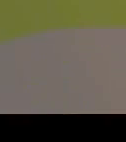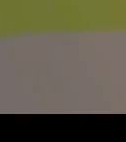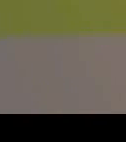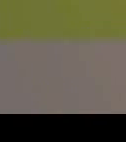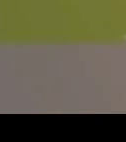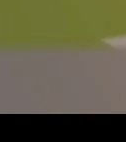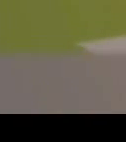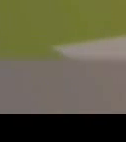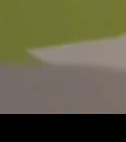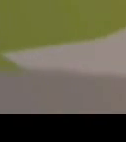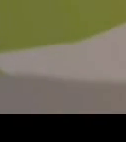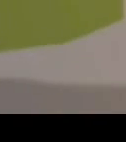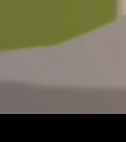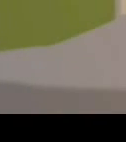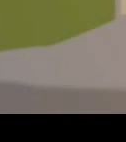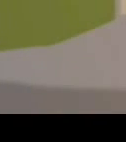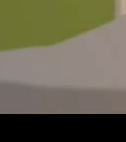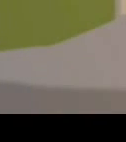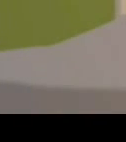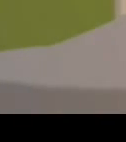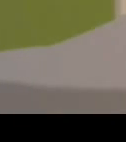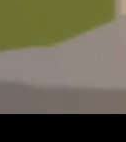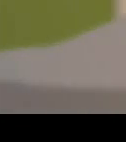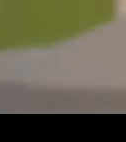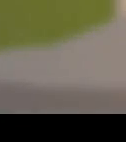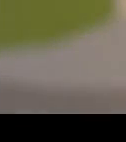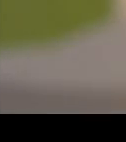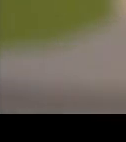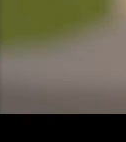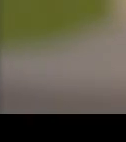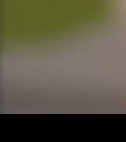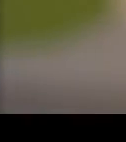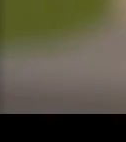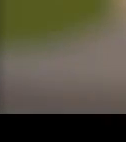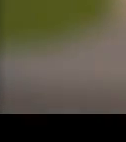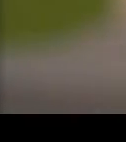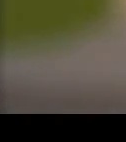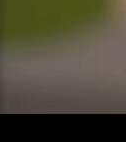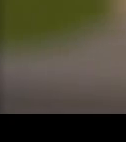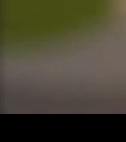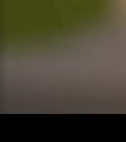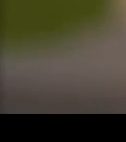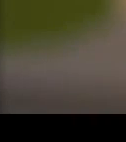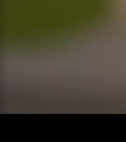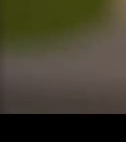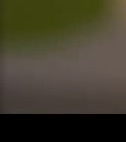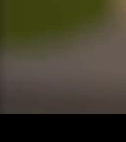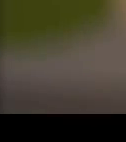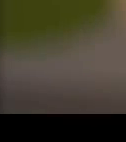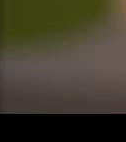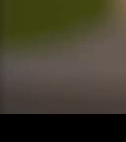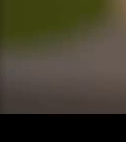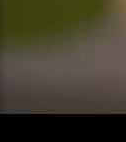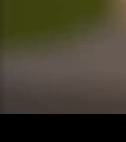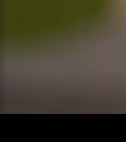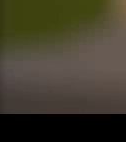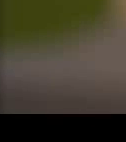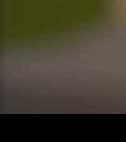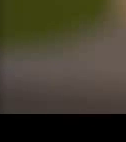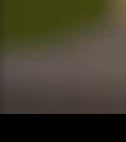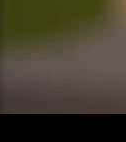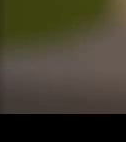leer la frase que nos recuerda: aquí renació la patria. 24 de mayo, la batalla del